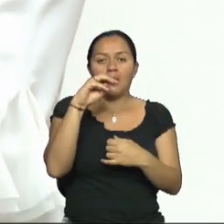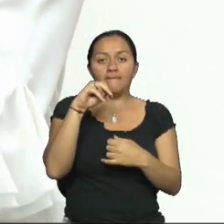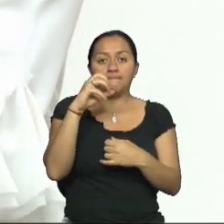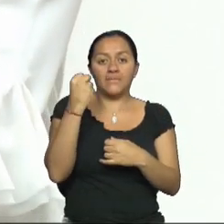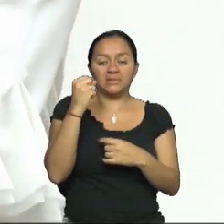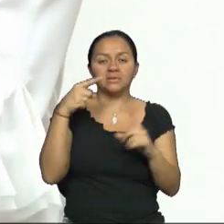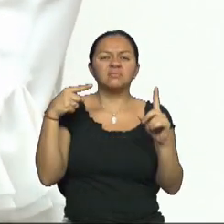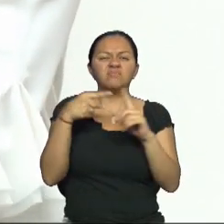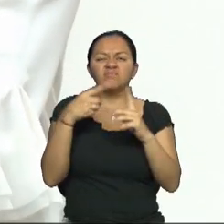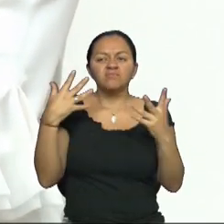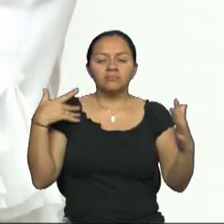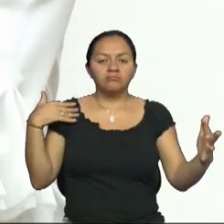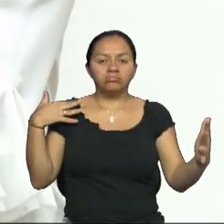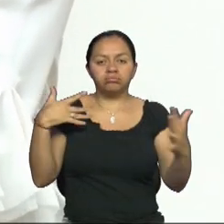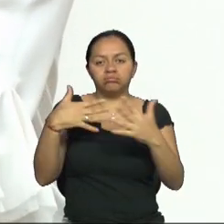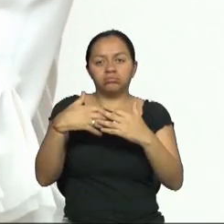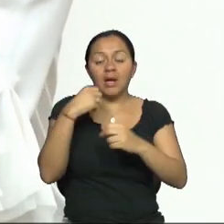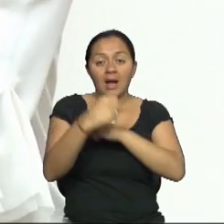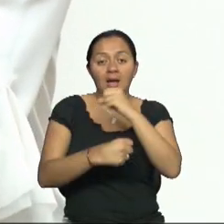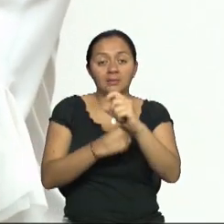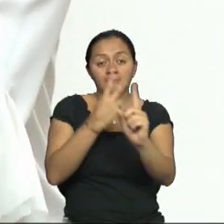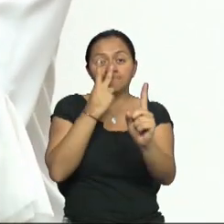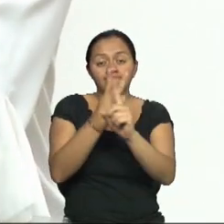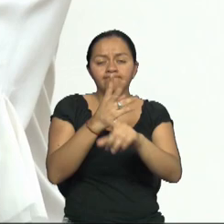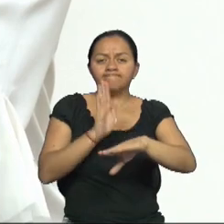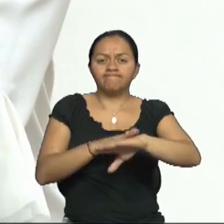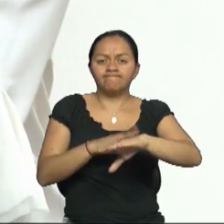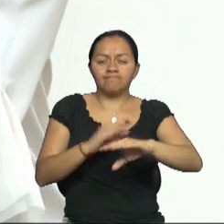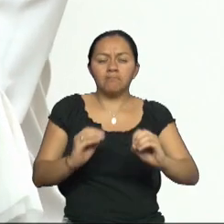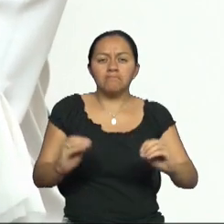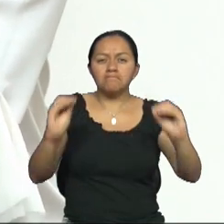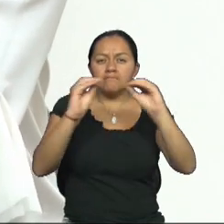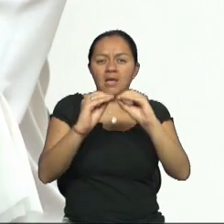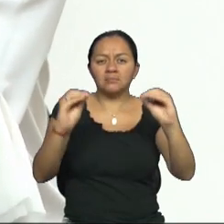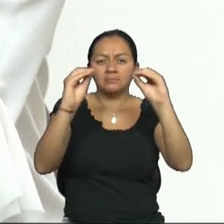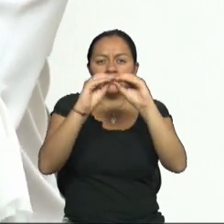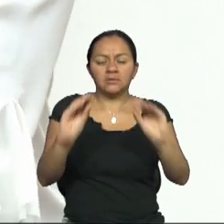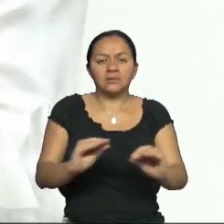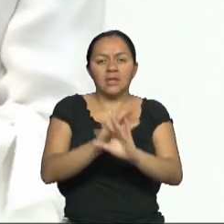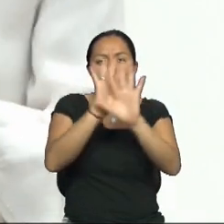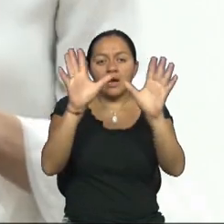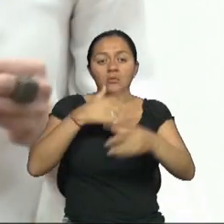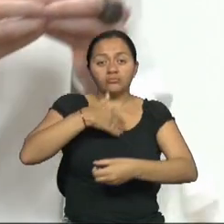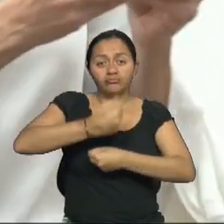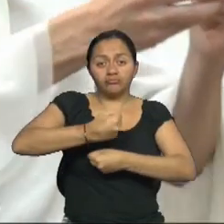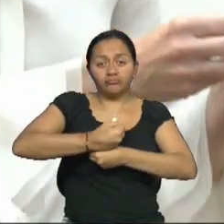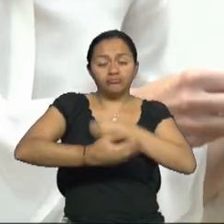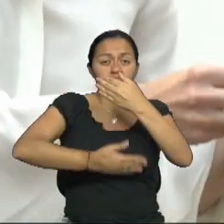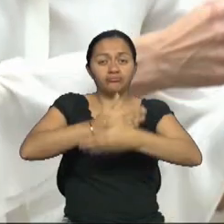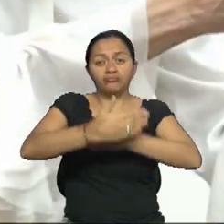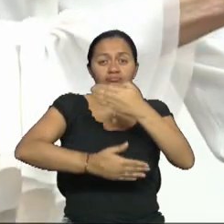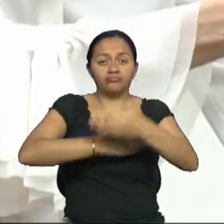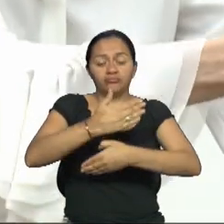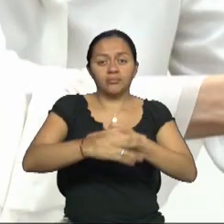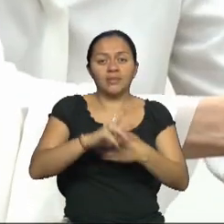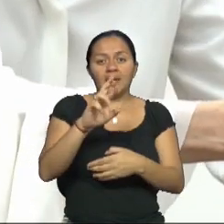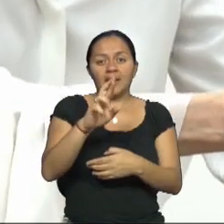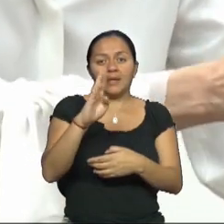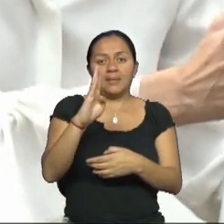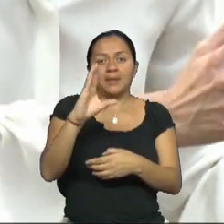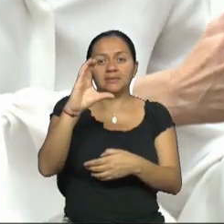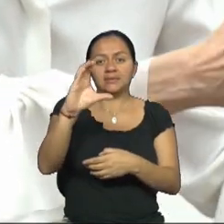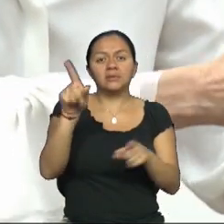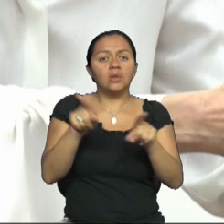los últimos años se ha intensificado este trabajo en la rehabilitación